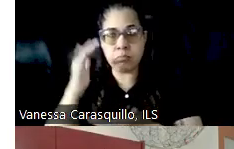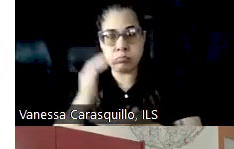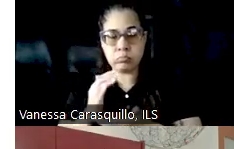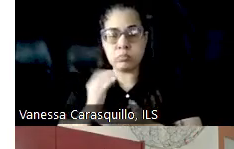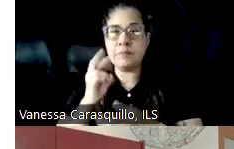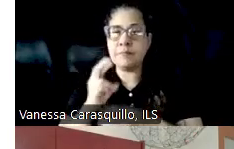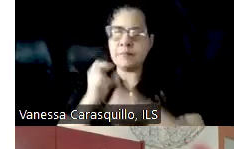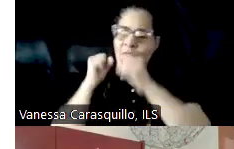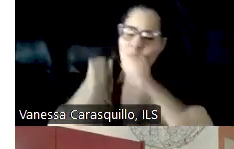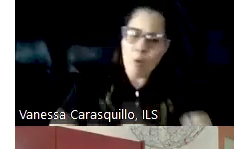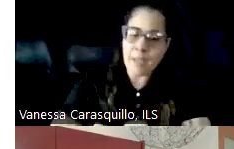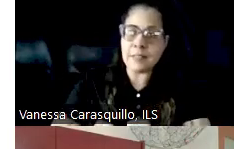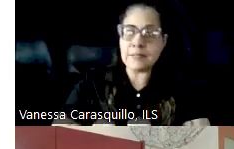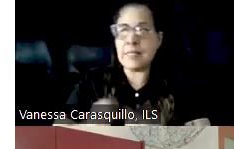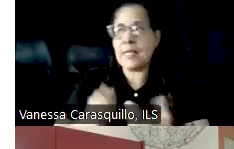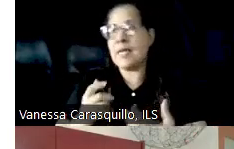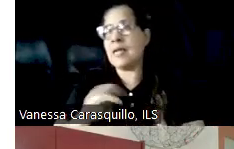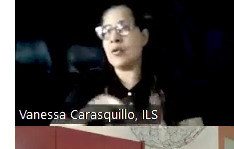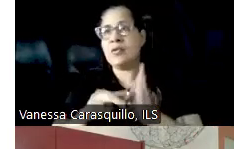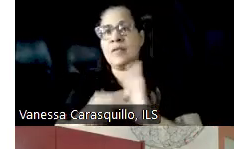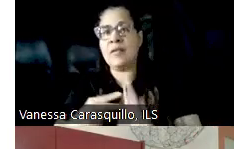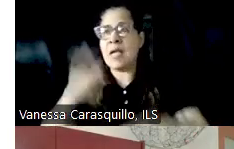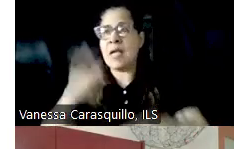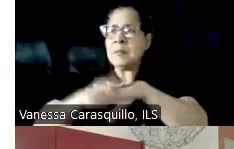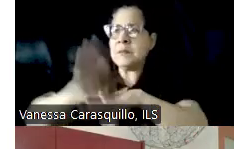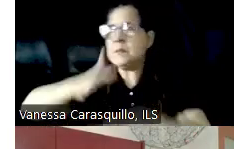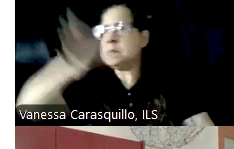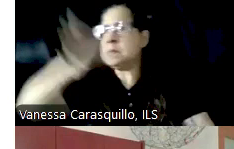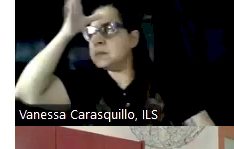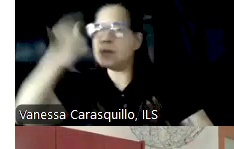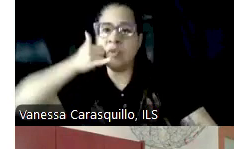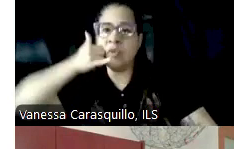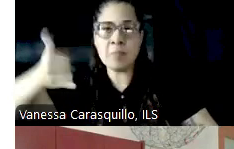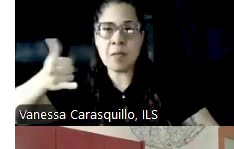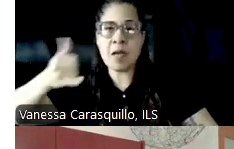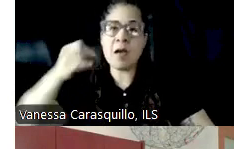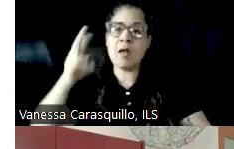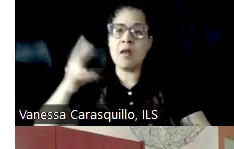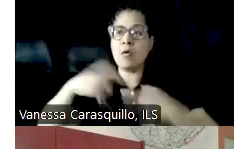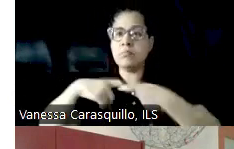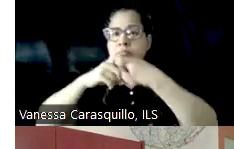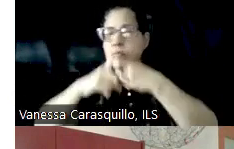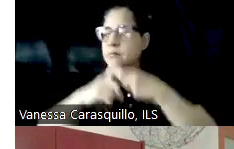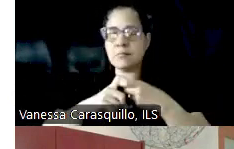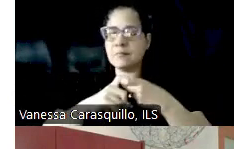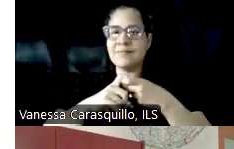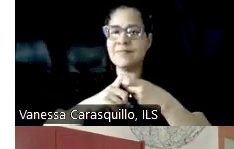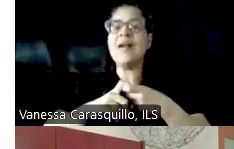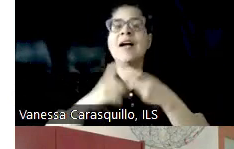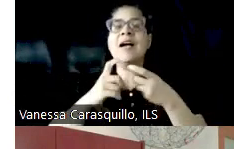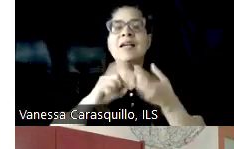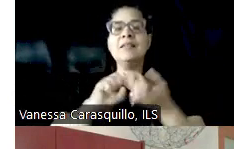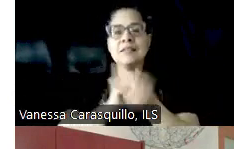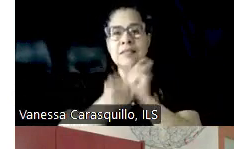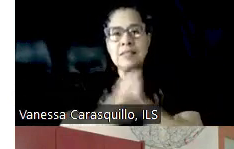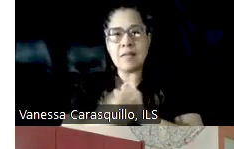es que tengo que llamar al papá y llevarlo a la oficina y suspenderlo, sino es algo que yo puedo manejar aquí, porque el mismo niño aprende